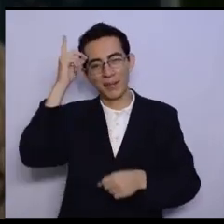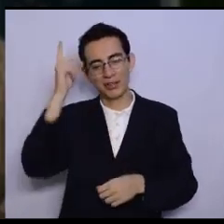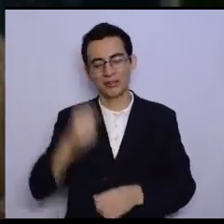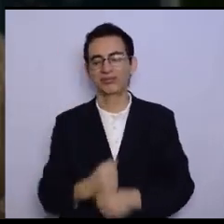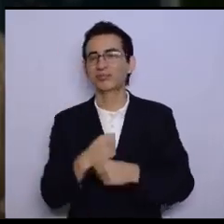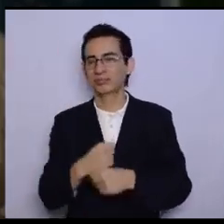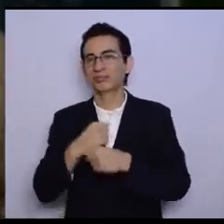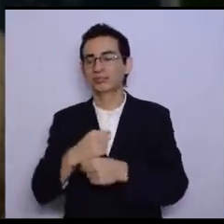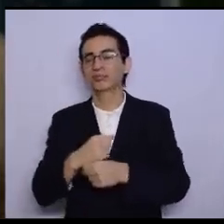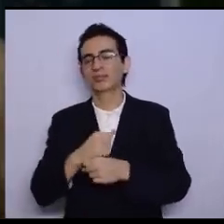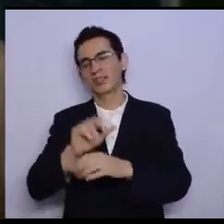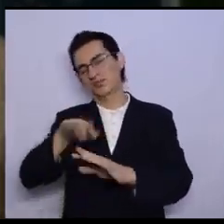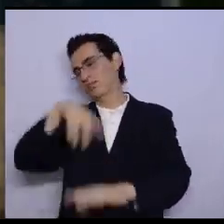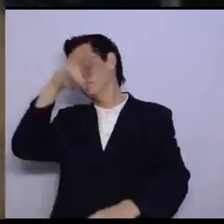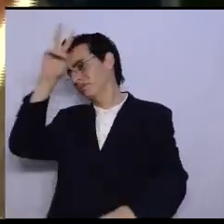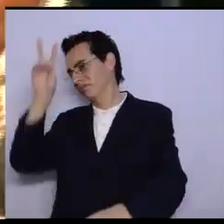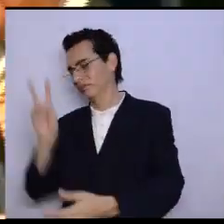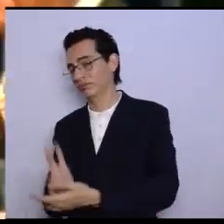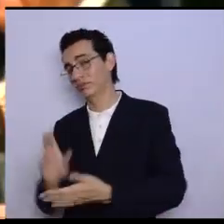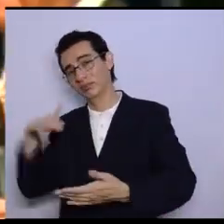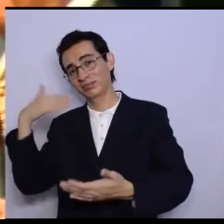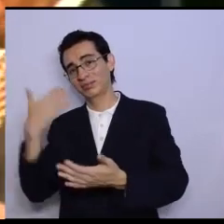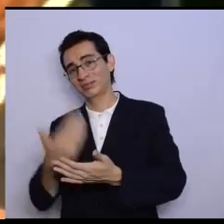Jesús, y se quedó ciego.